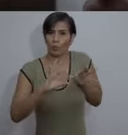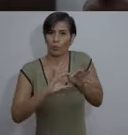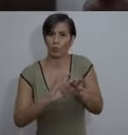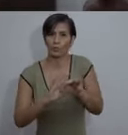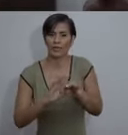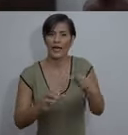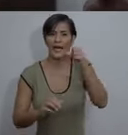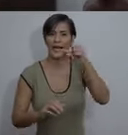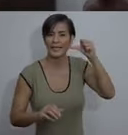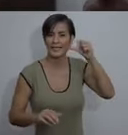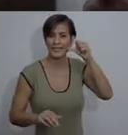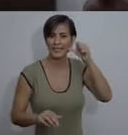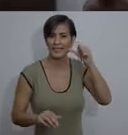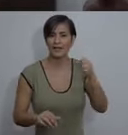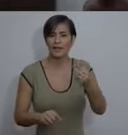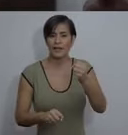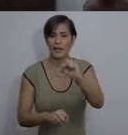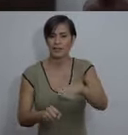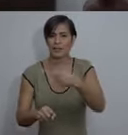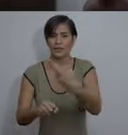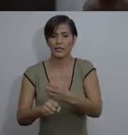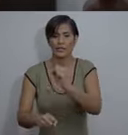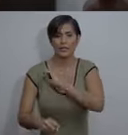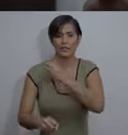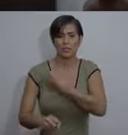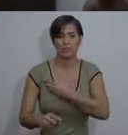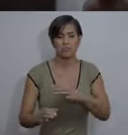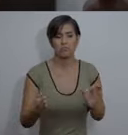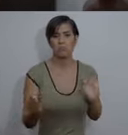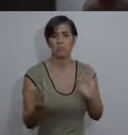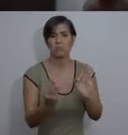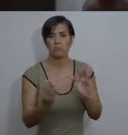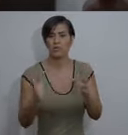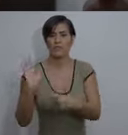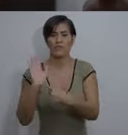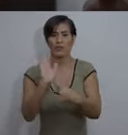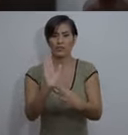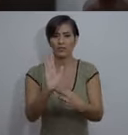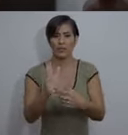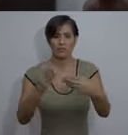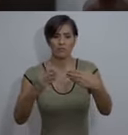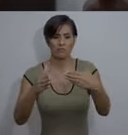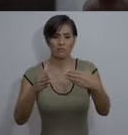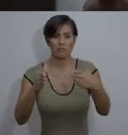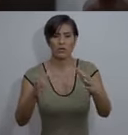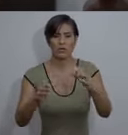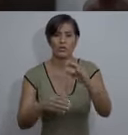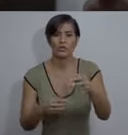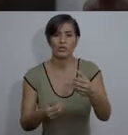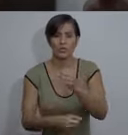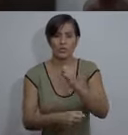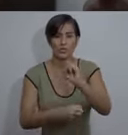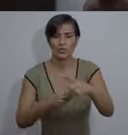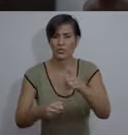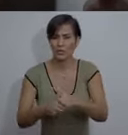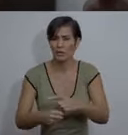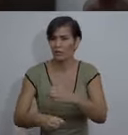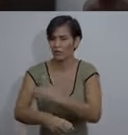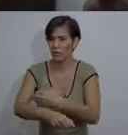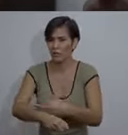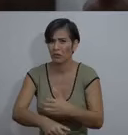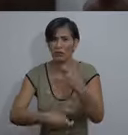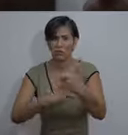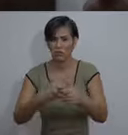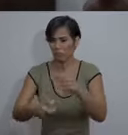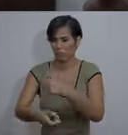ayer presentó la secretaria de salud del gobierno de méxico la estrategia de reapertura de las actividades sociales familiares y económicas